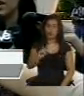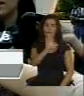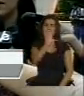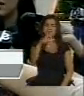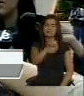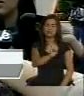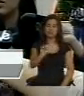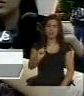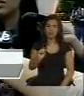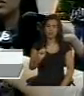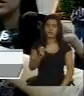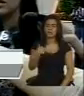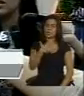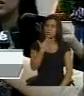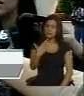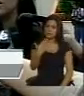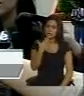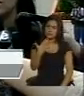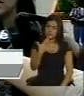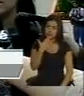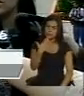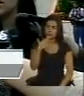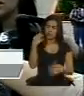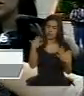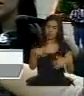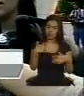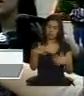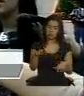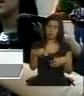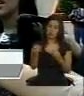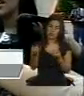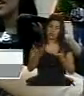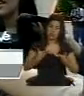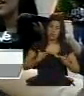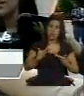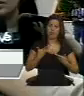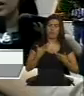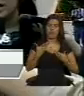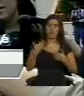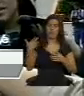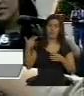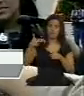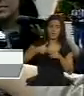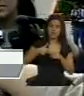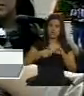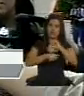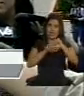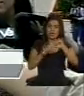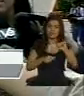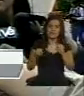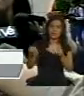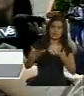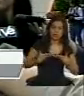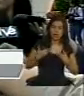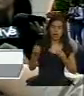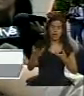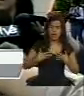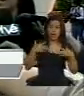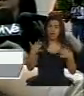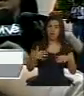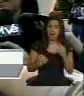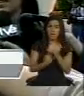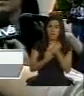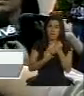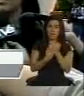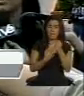Estamos muy agradecidos for the concessions por las concesiones de Petrocaribe, which is